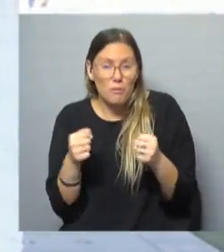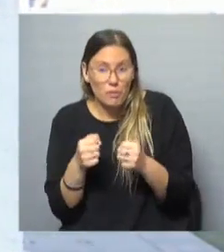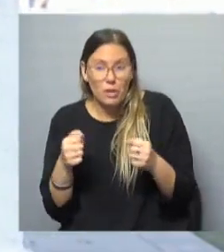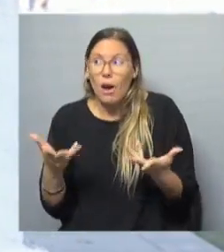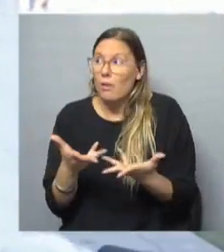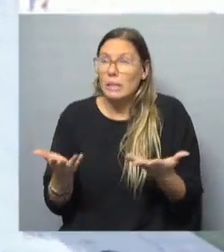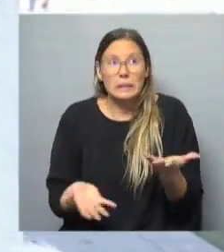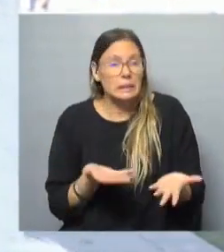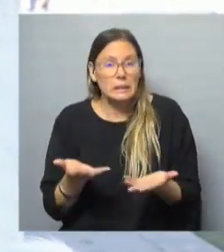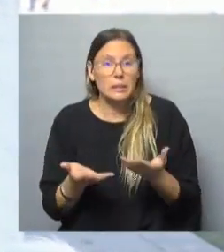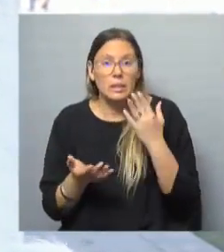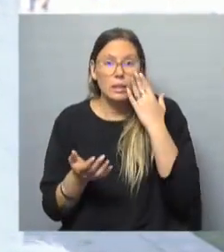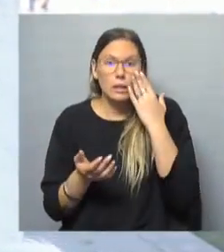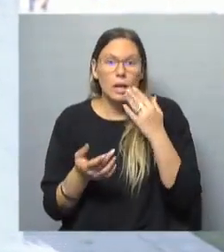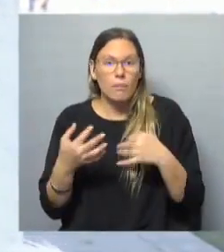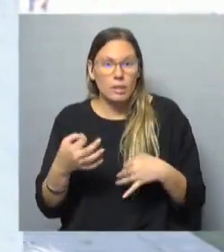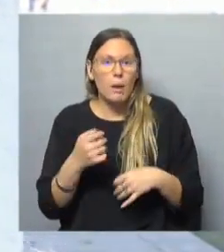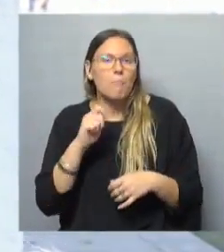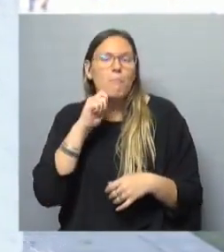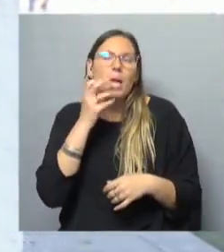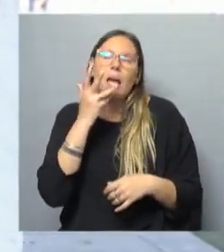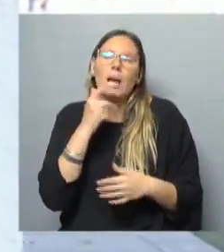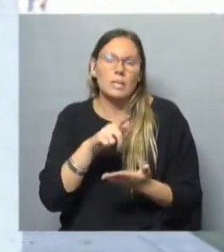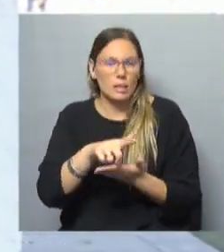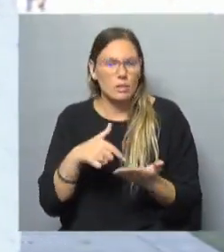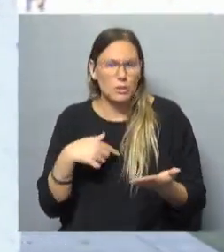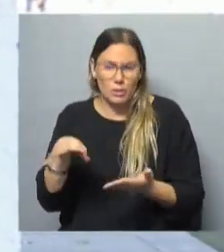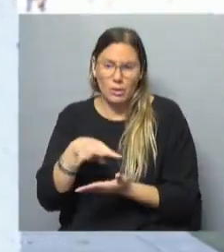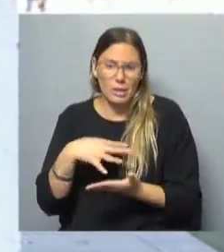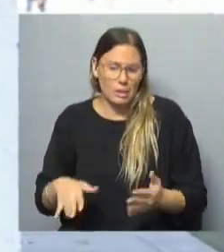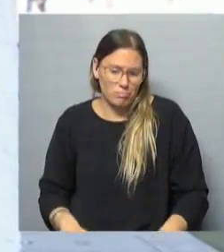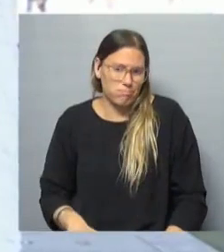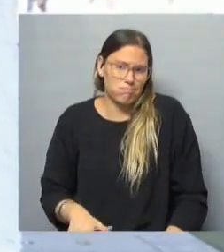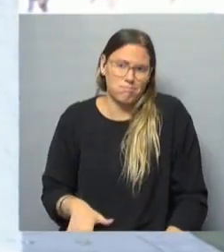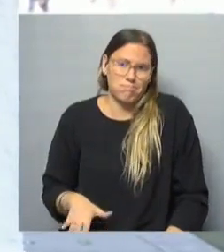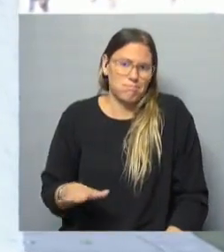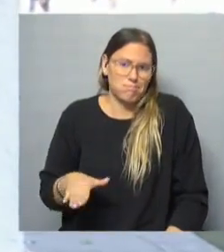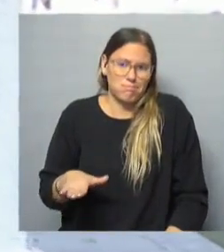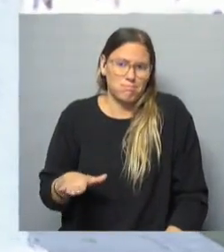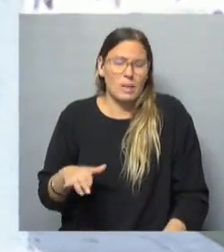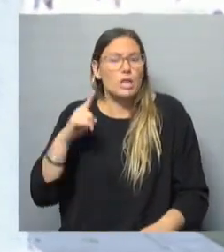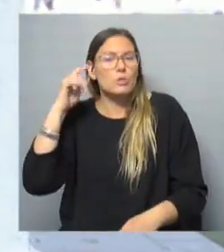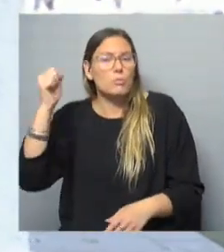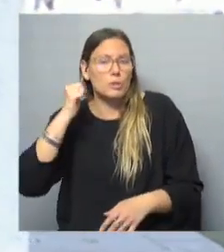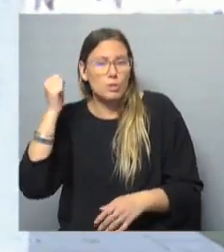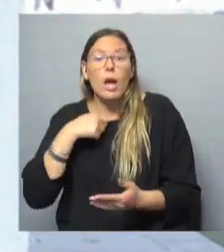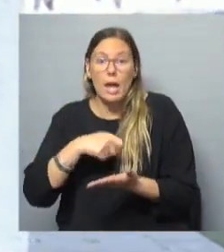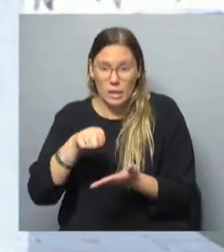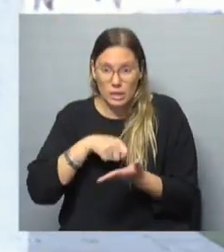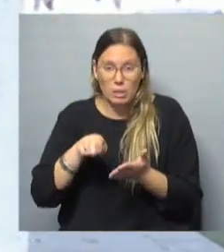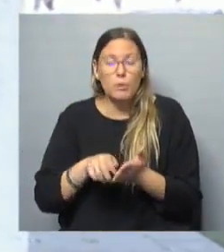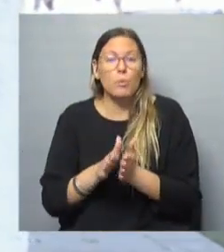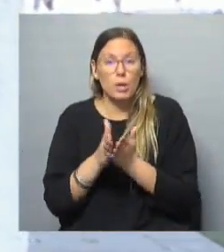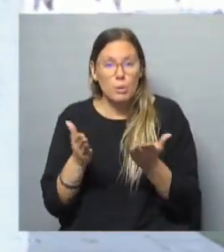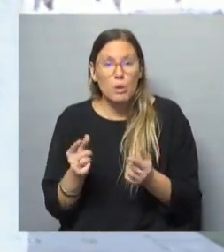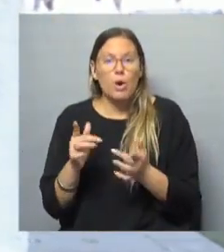momento. En realidad a mí me encanta la literatura. Yo leo desde muy chico ficción. De hecho, escribí un libro. O sea,